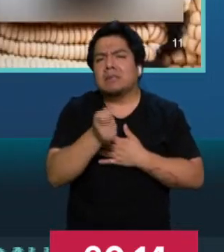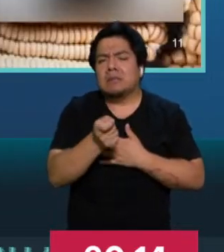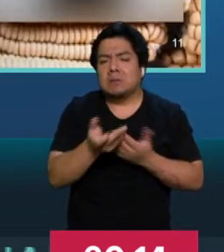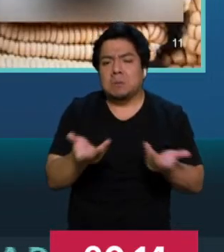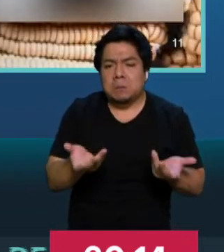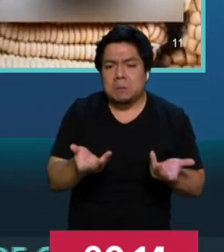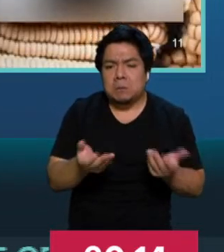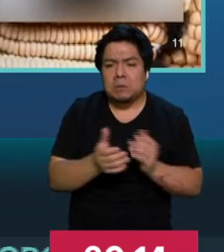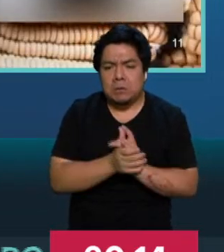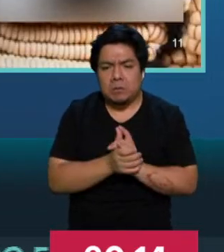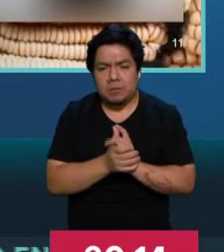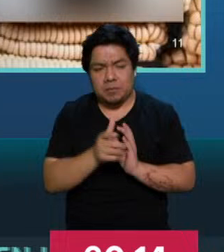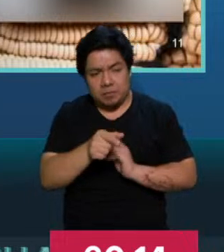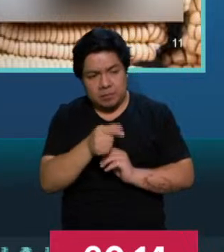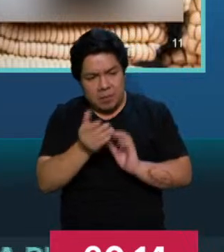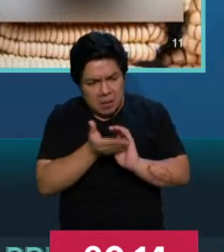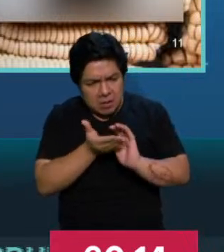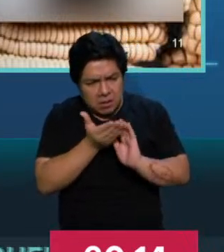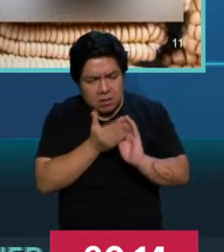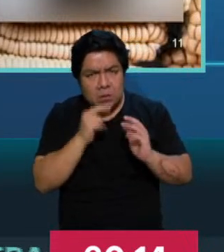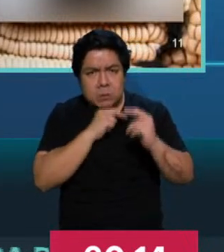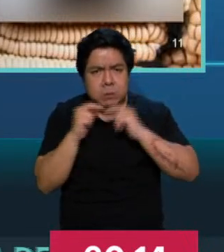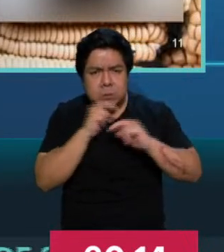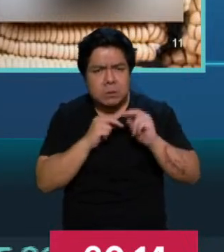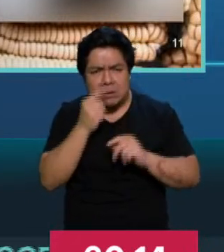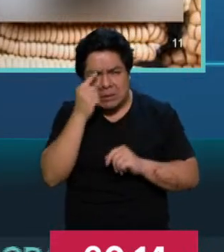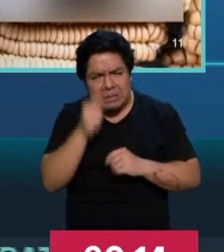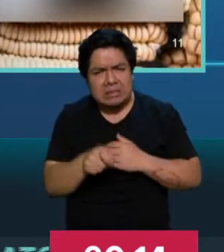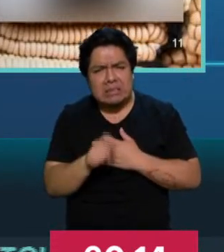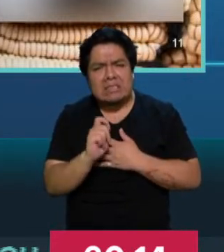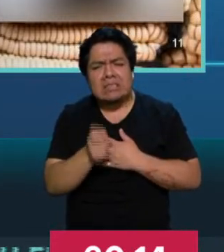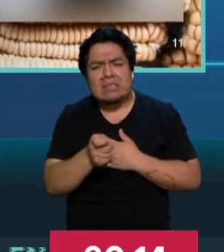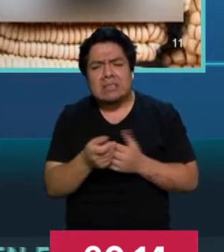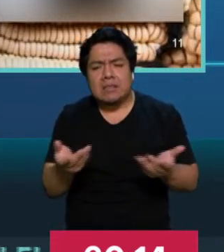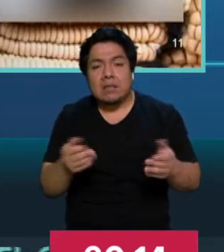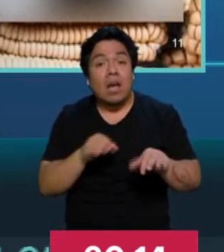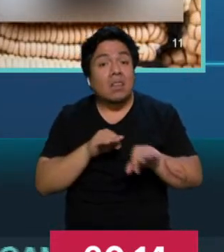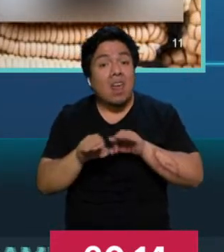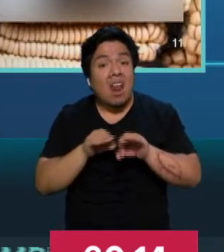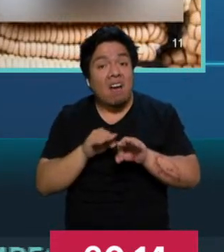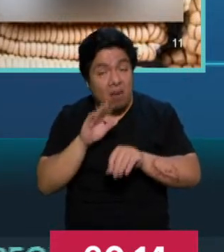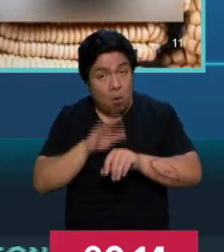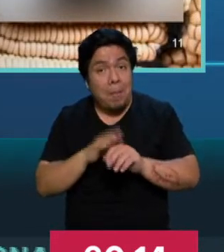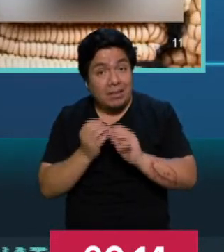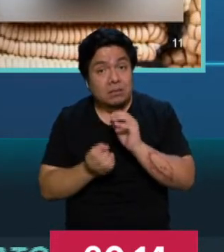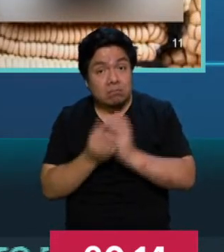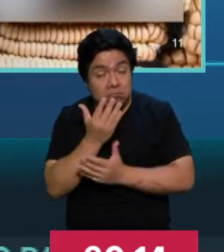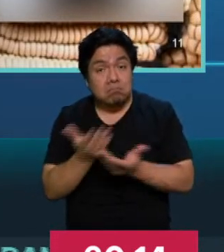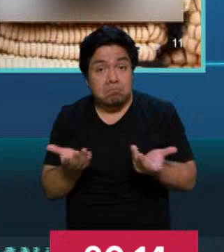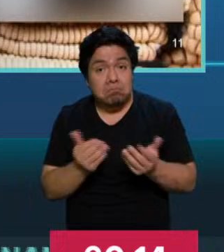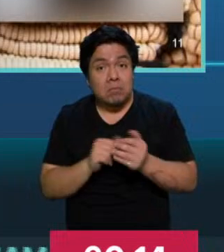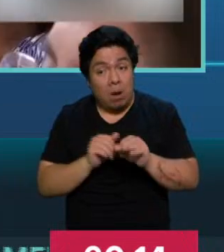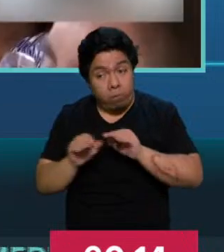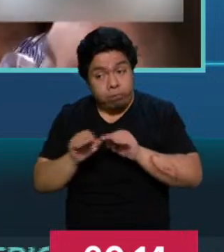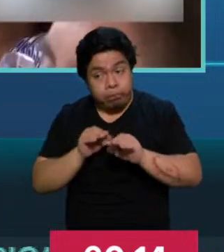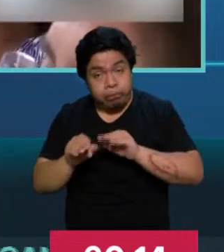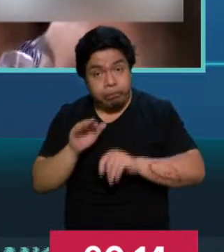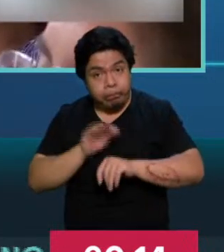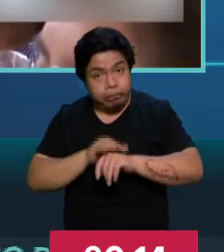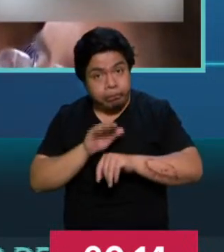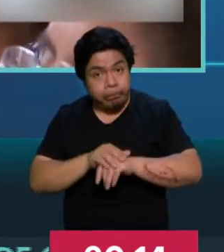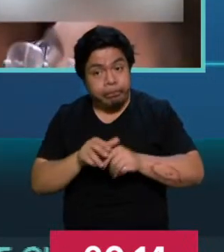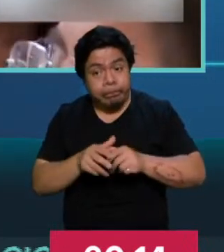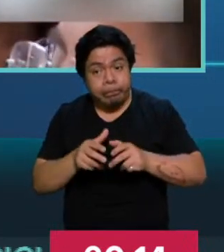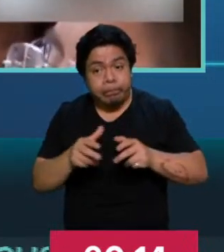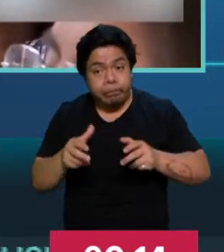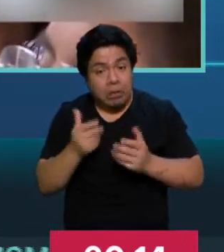apuesta keynesiana de esta aceleración de la obra pública? Pues implica generar empleos que van a poder generar una masa o aumentar una